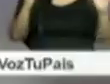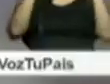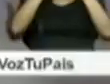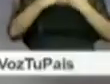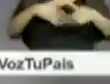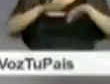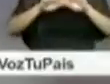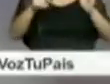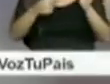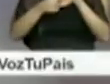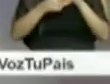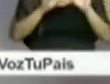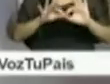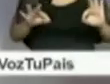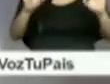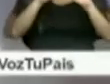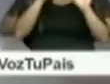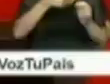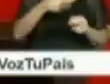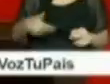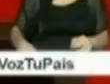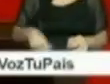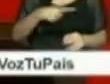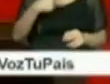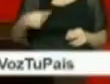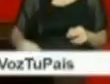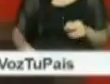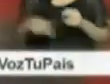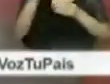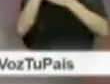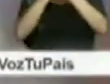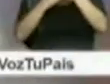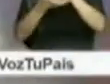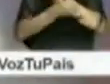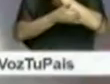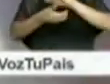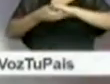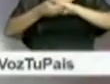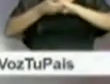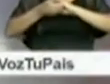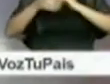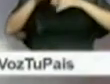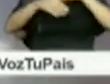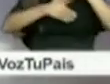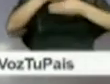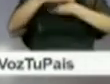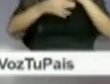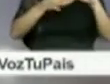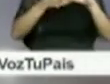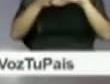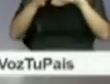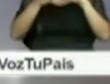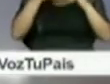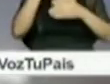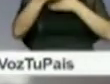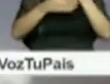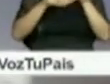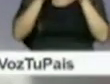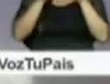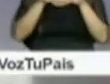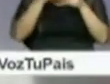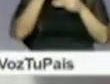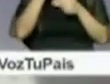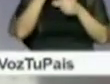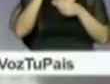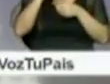fue resaltado por el jefe de Estado de China. Ambos países han podido fortalecer constantemente su cooperación gracias a la firme